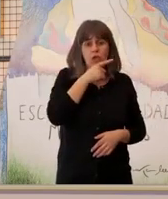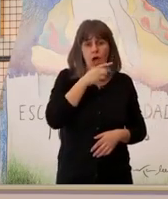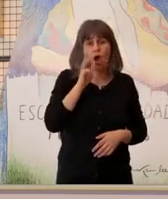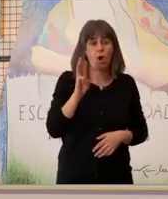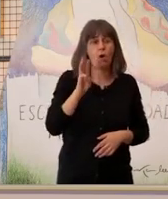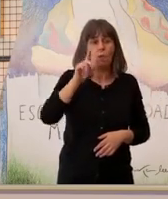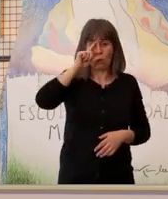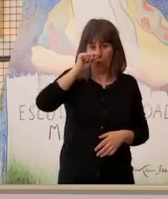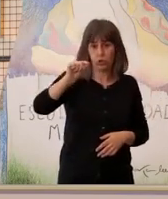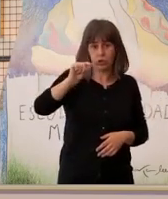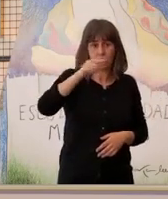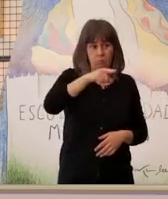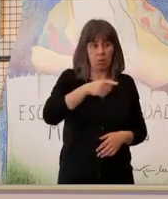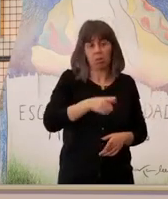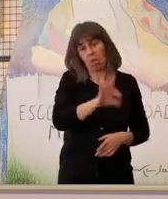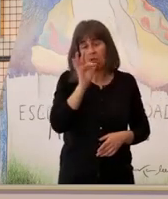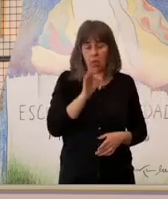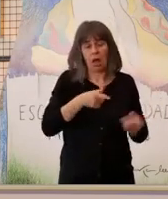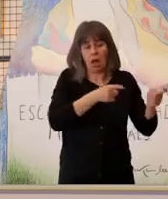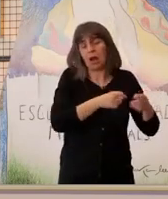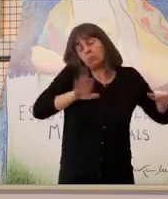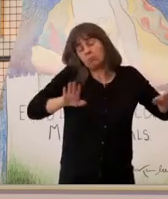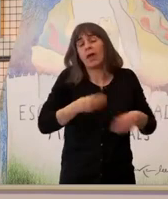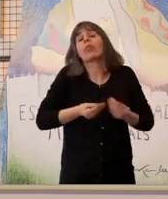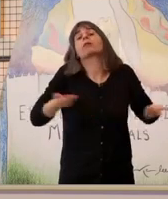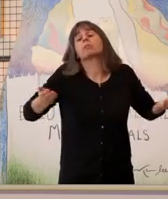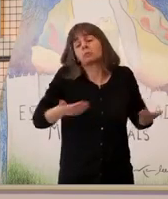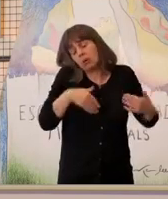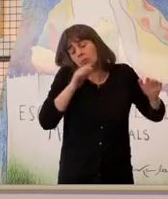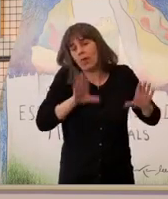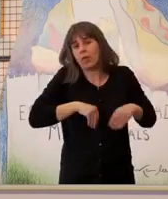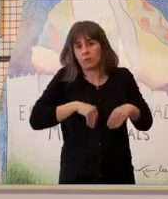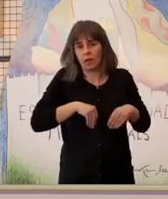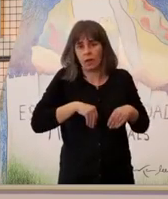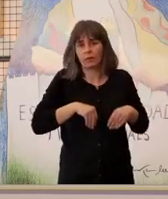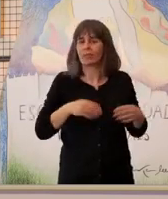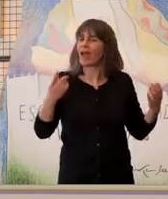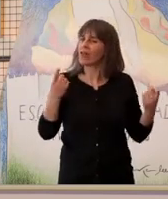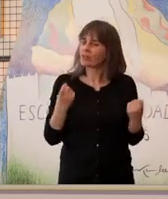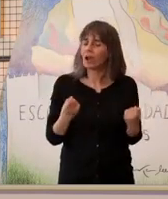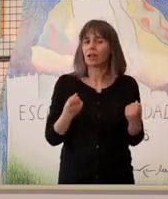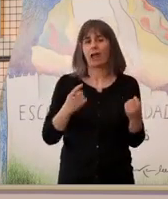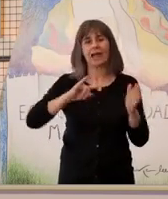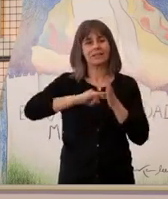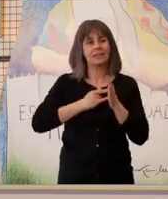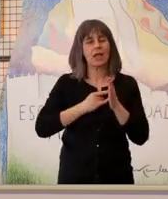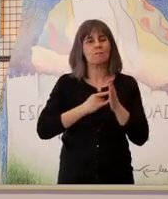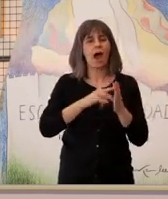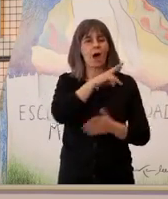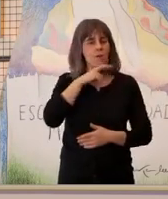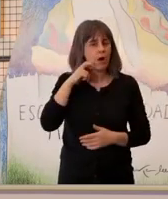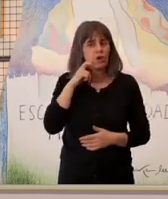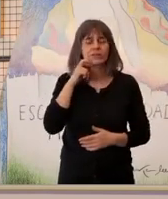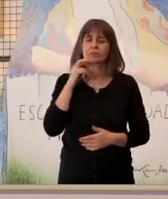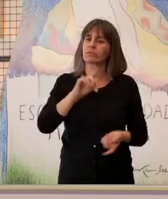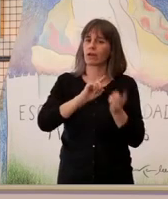cosas que entonces necesitamos cambiar el sistema de valores necesitamos volver a